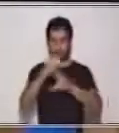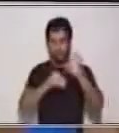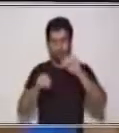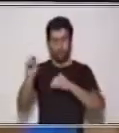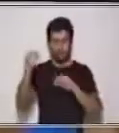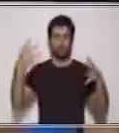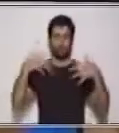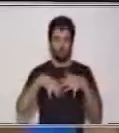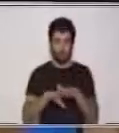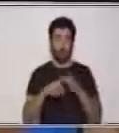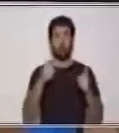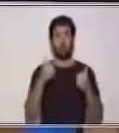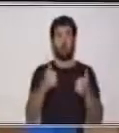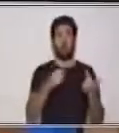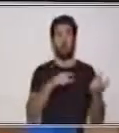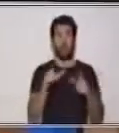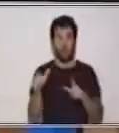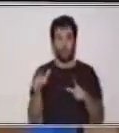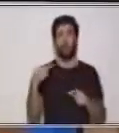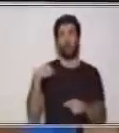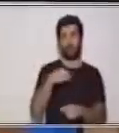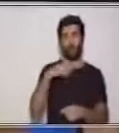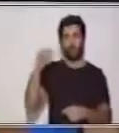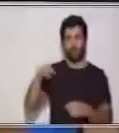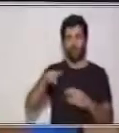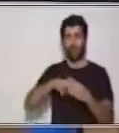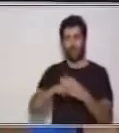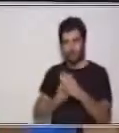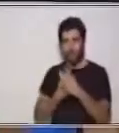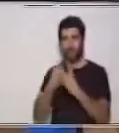vamos a iniciar entonces con nuestro tema.